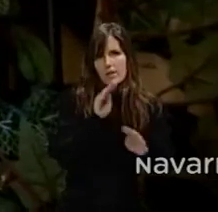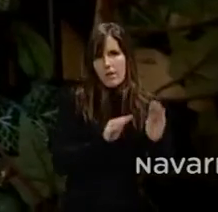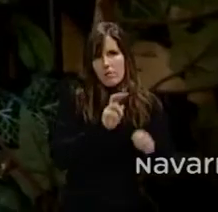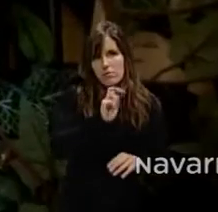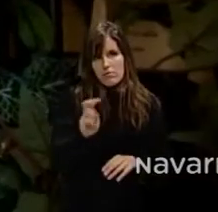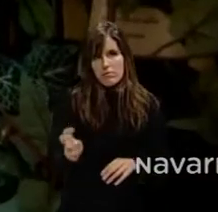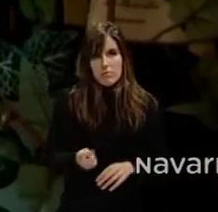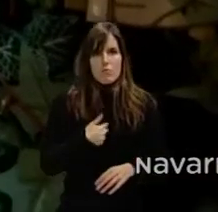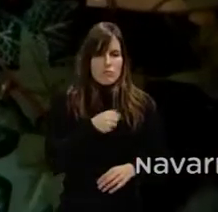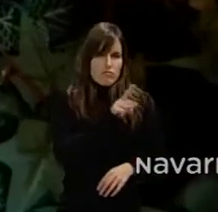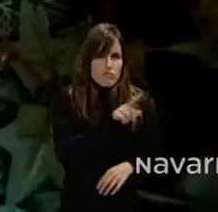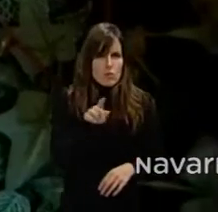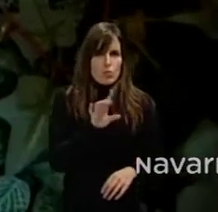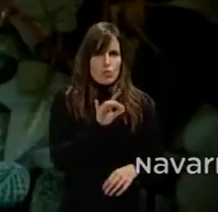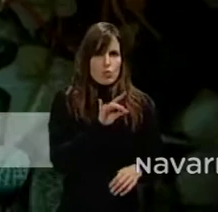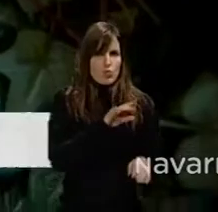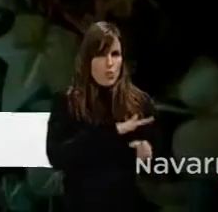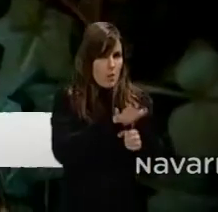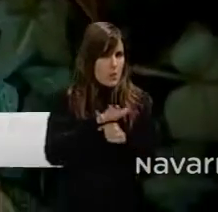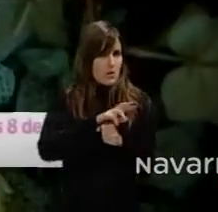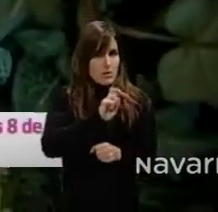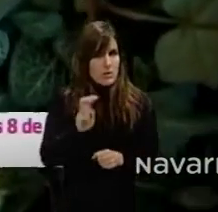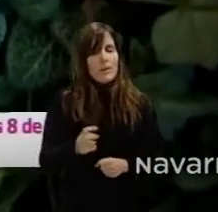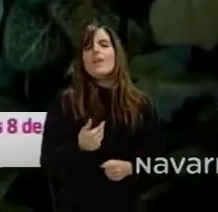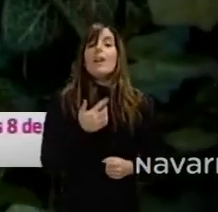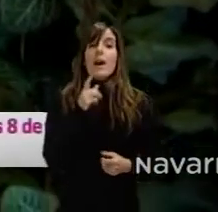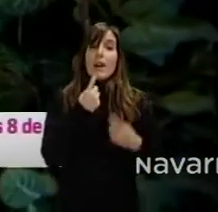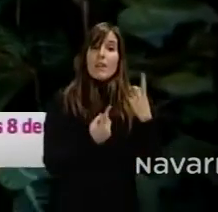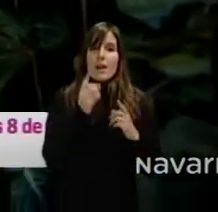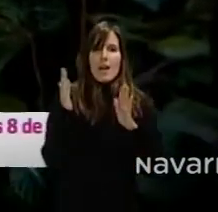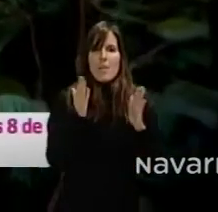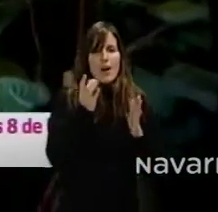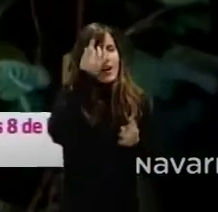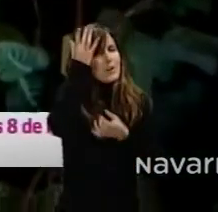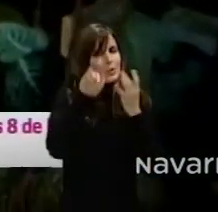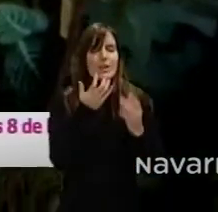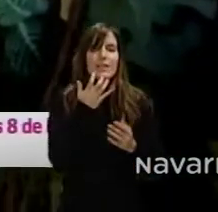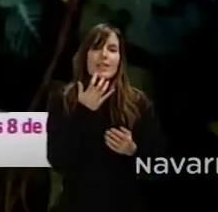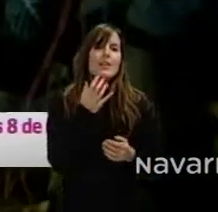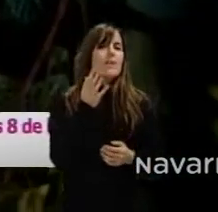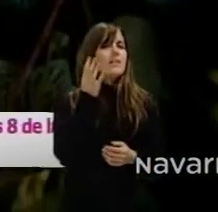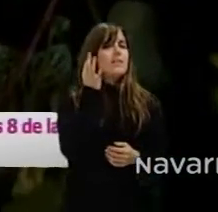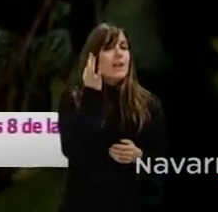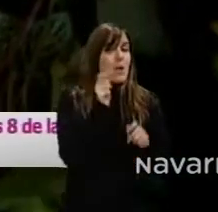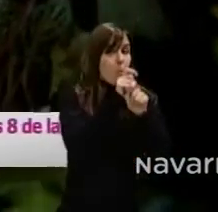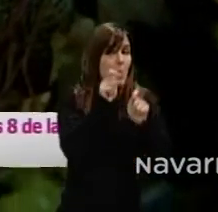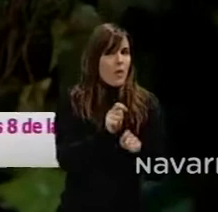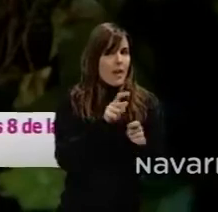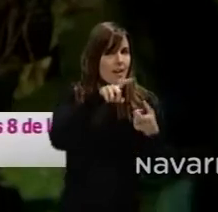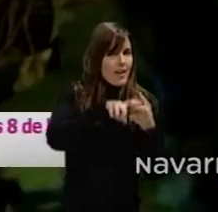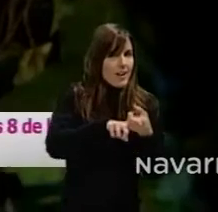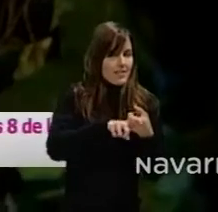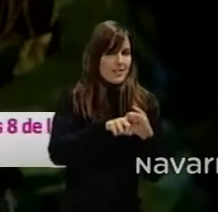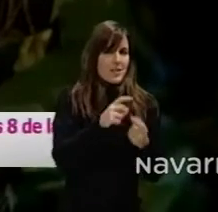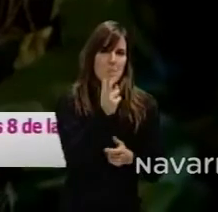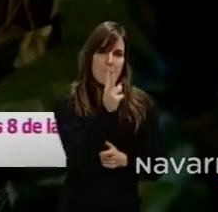momentos que vives con mucha ilusión y es compartir por ejemplo con las novias ese día que tienen o con los